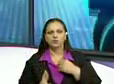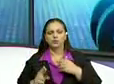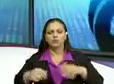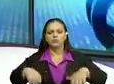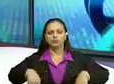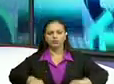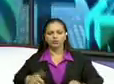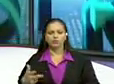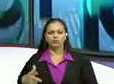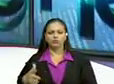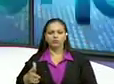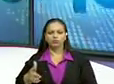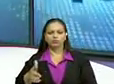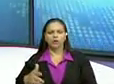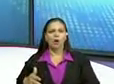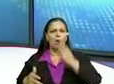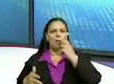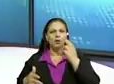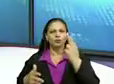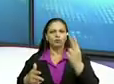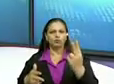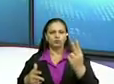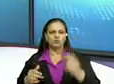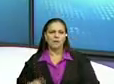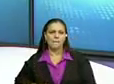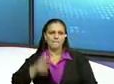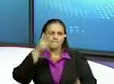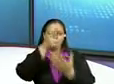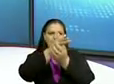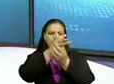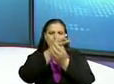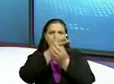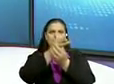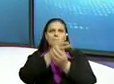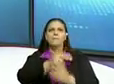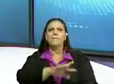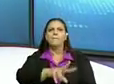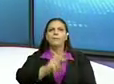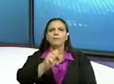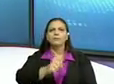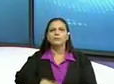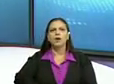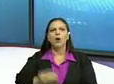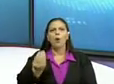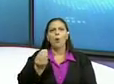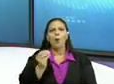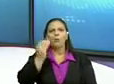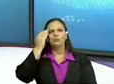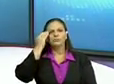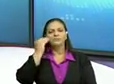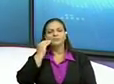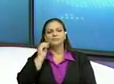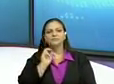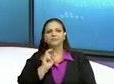Todo esto ocurrió frente, desgraciadamente, a un menor de edad. Veamos.